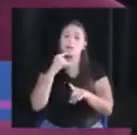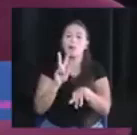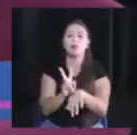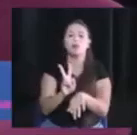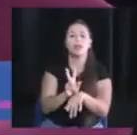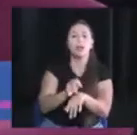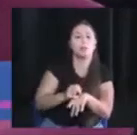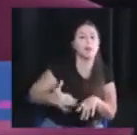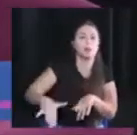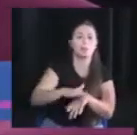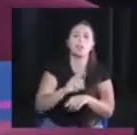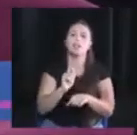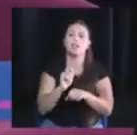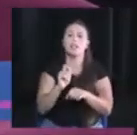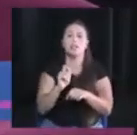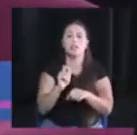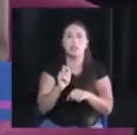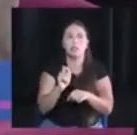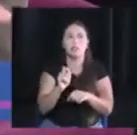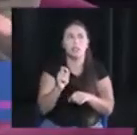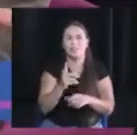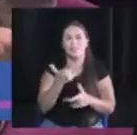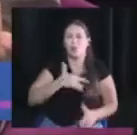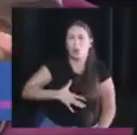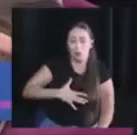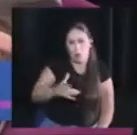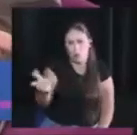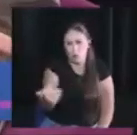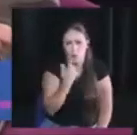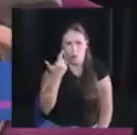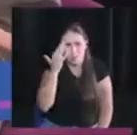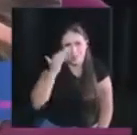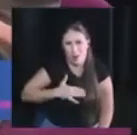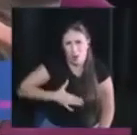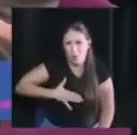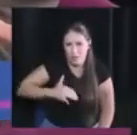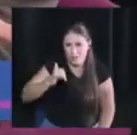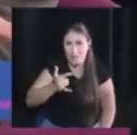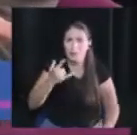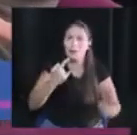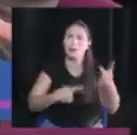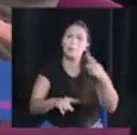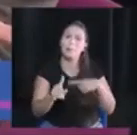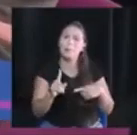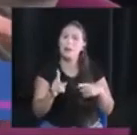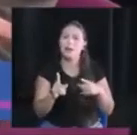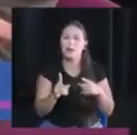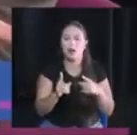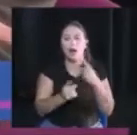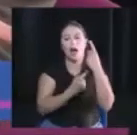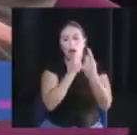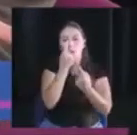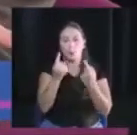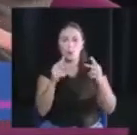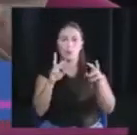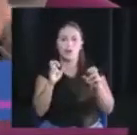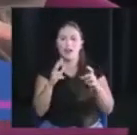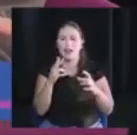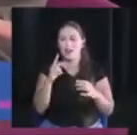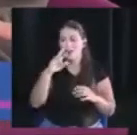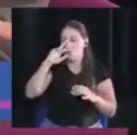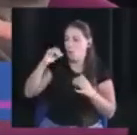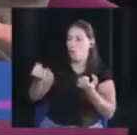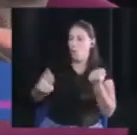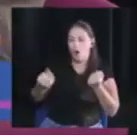medio ambiente. ¿Quién puede no estar de acuerdo? Pero por otro lado, en muchas cosas, no en todas, no en autos de lujo, pero sí